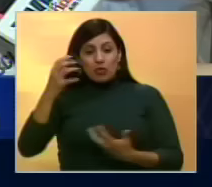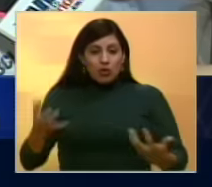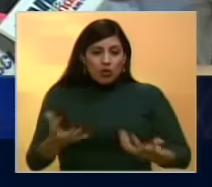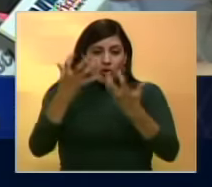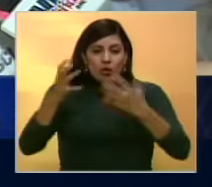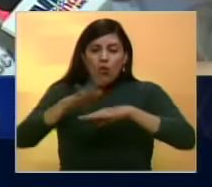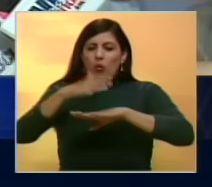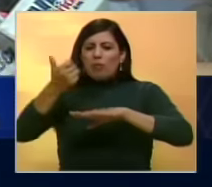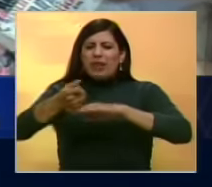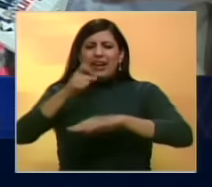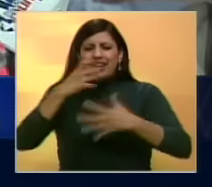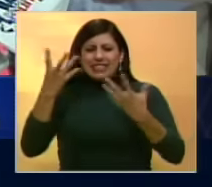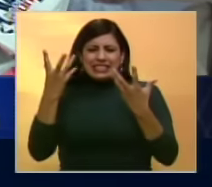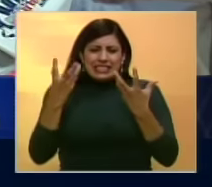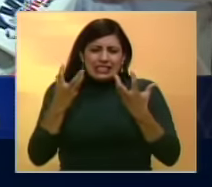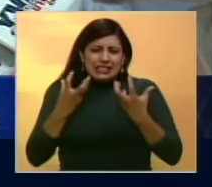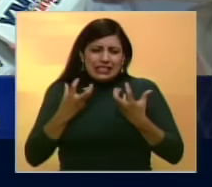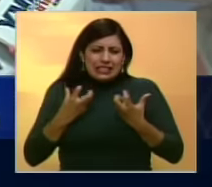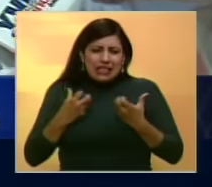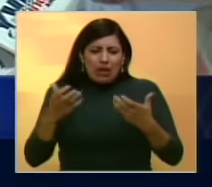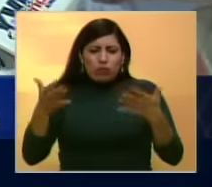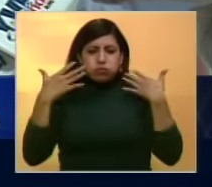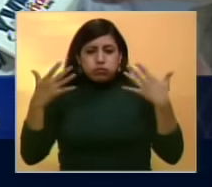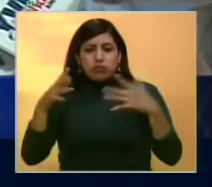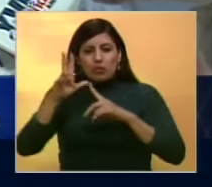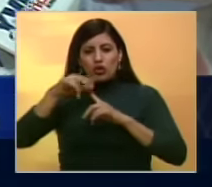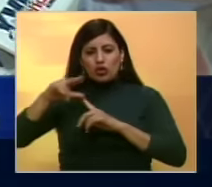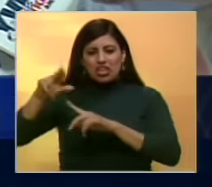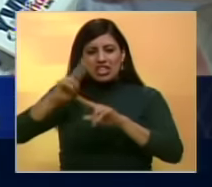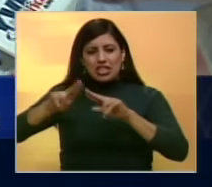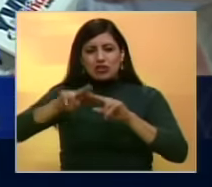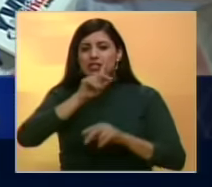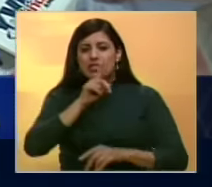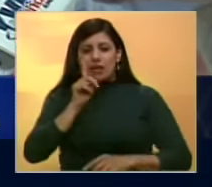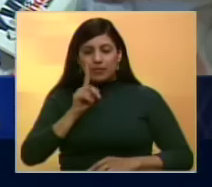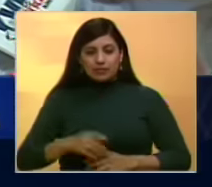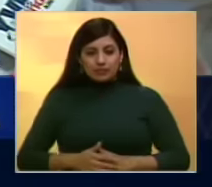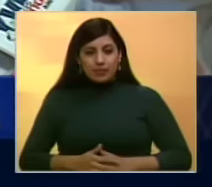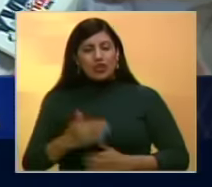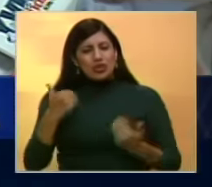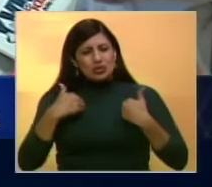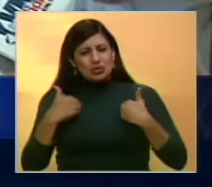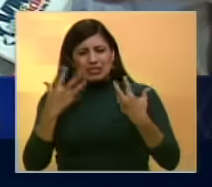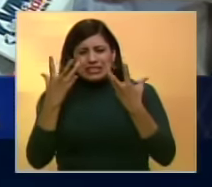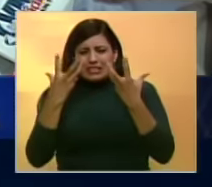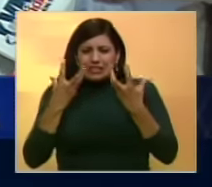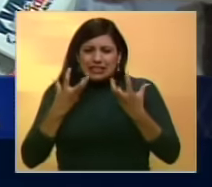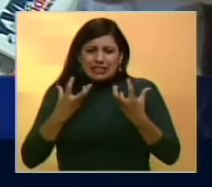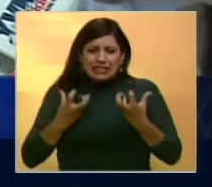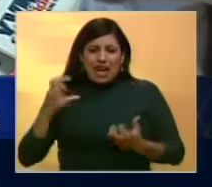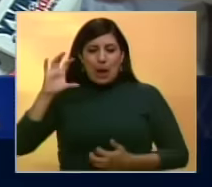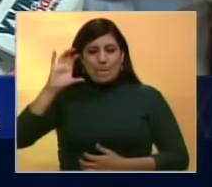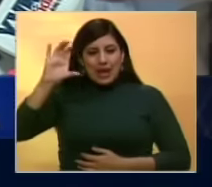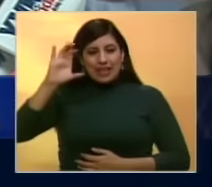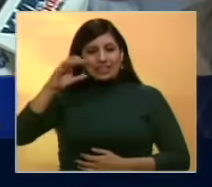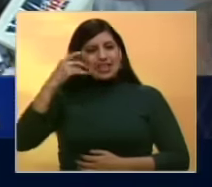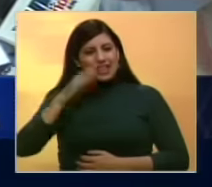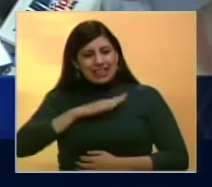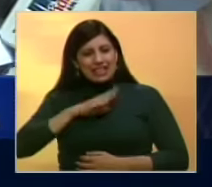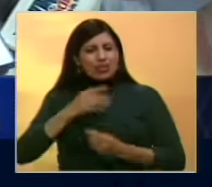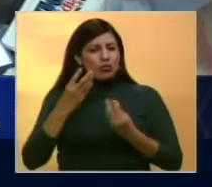fue originado por la gran sequía propiciada por el fenómeno del niño estamos sufriendo una gran sequía ahorita en el país y se están